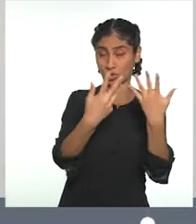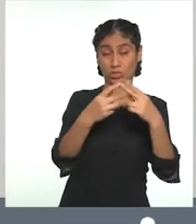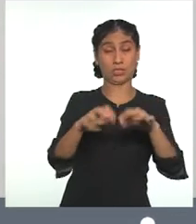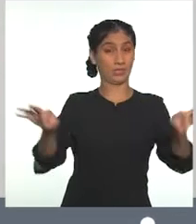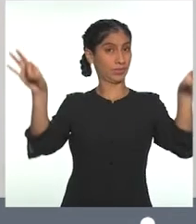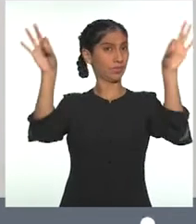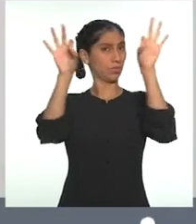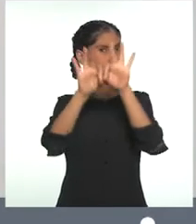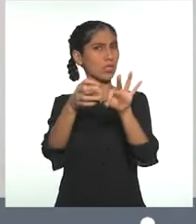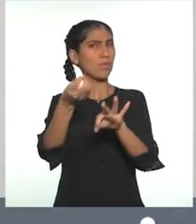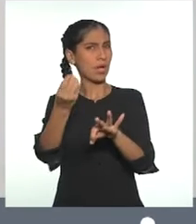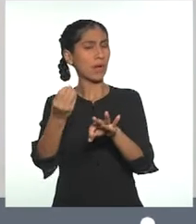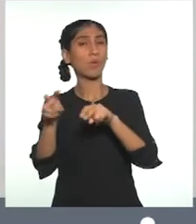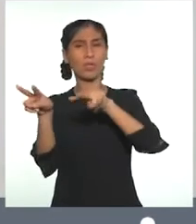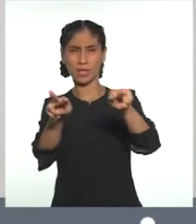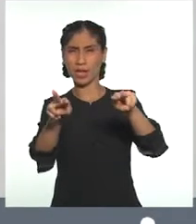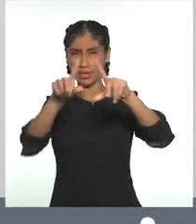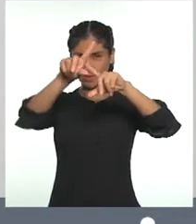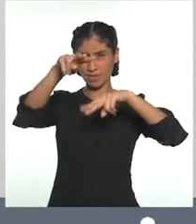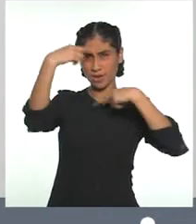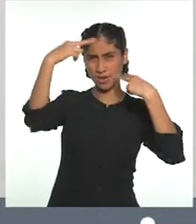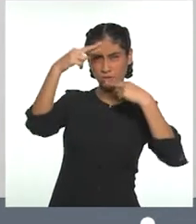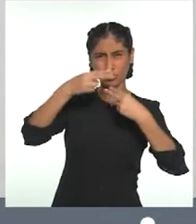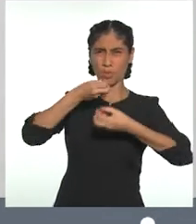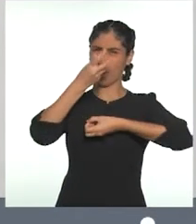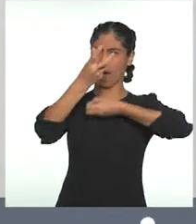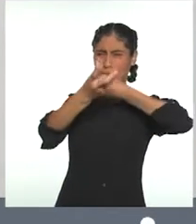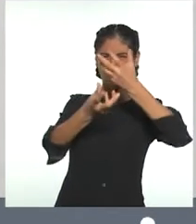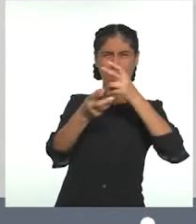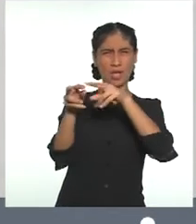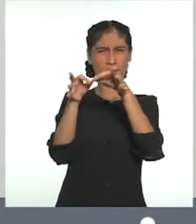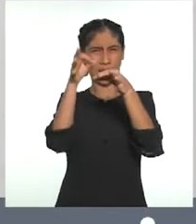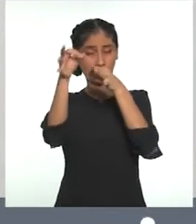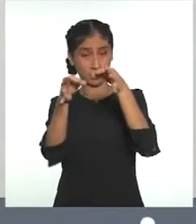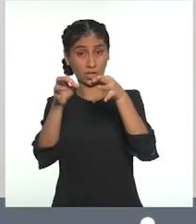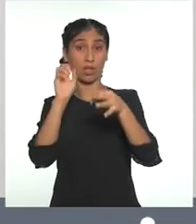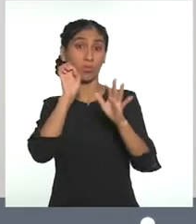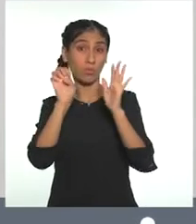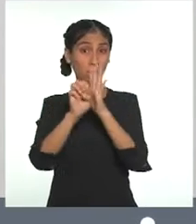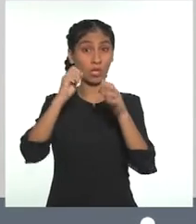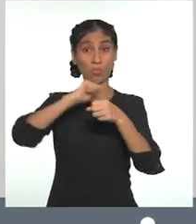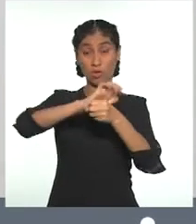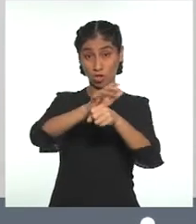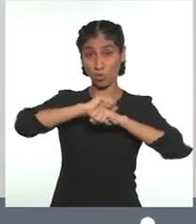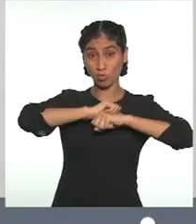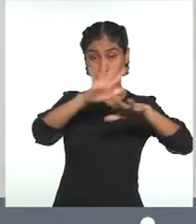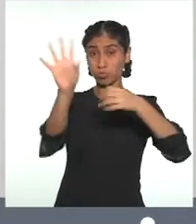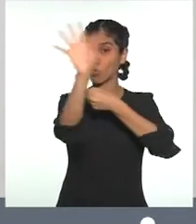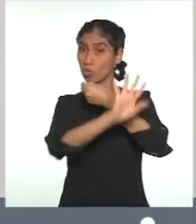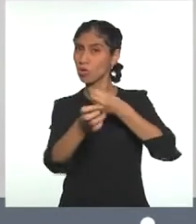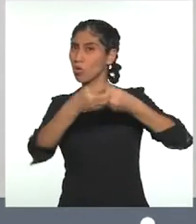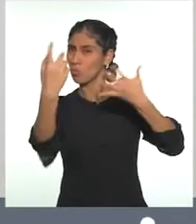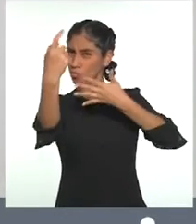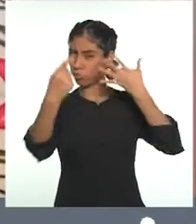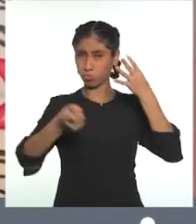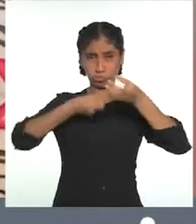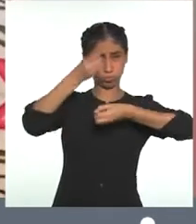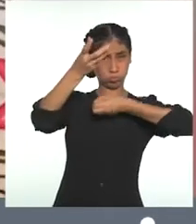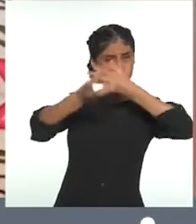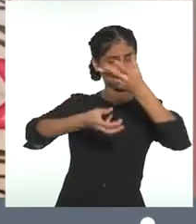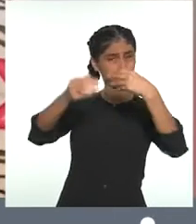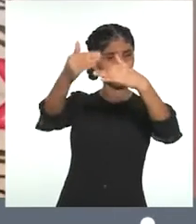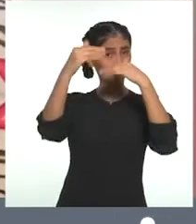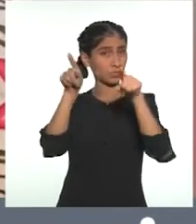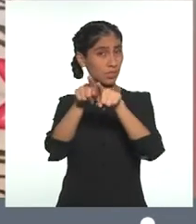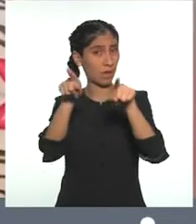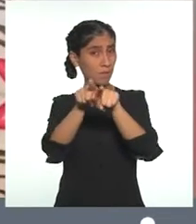adecuada y ha sido de vital importancia para informar a toda la población sobre cómo prevenir el contagio del COVID-19.